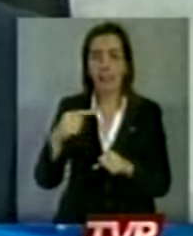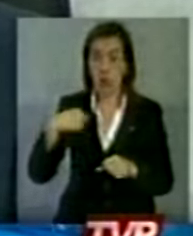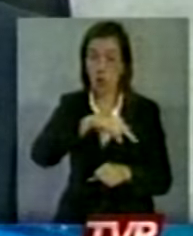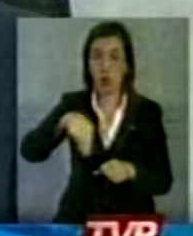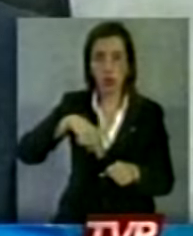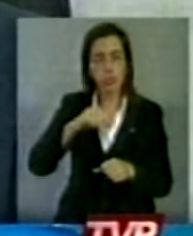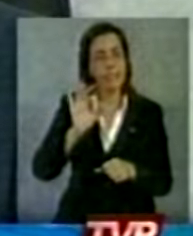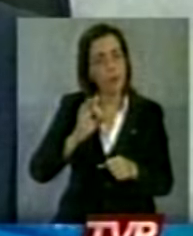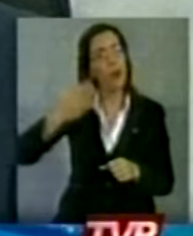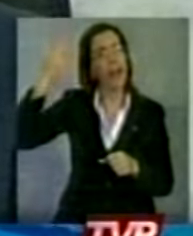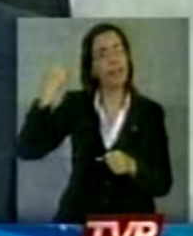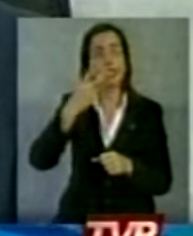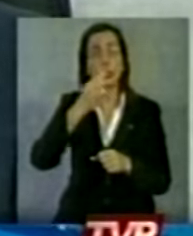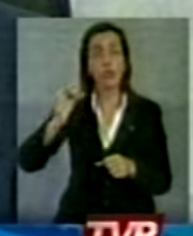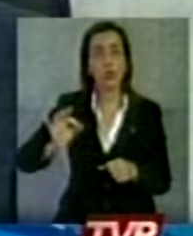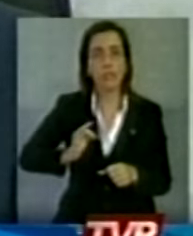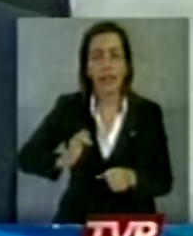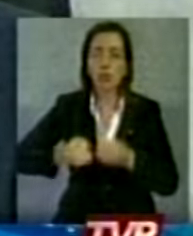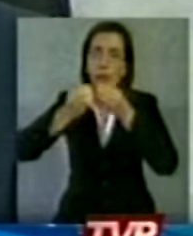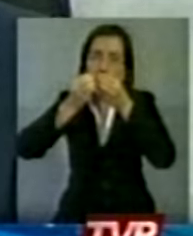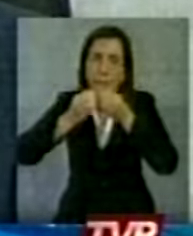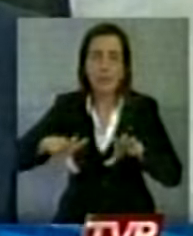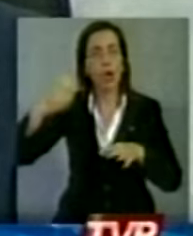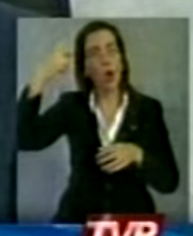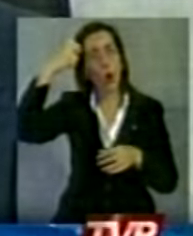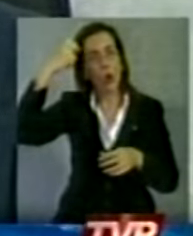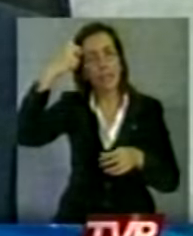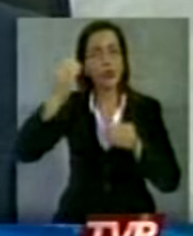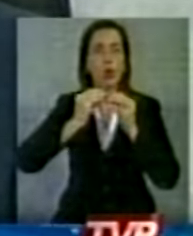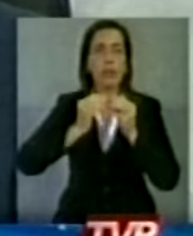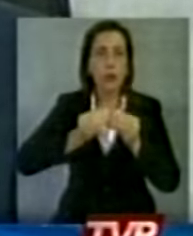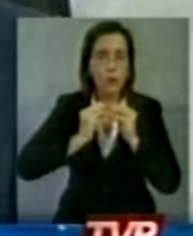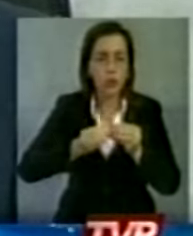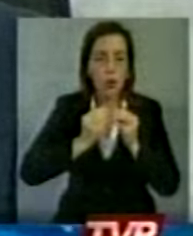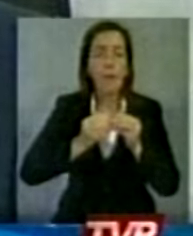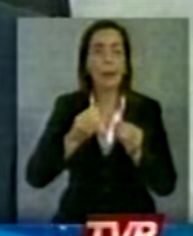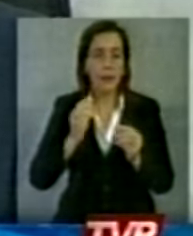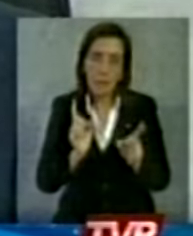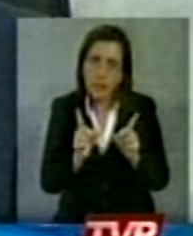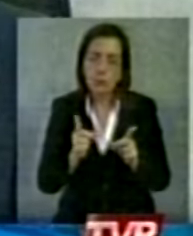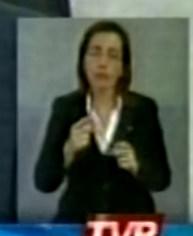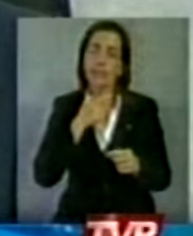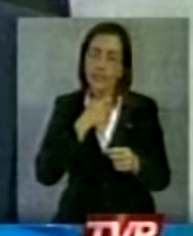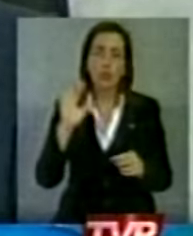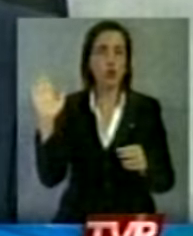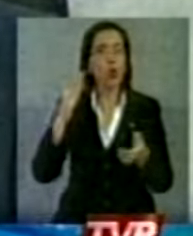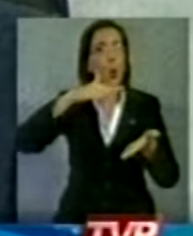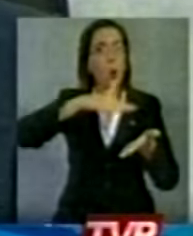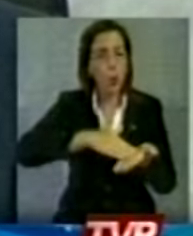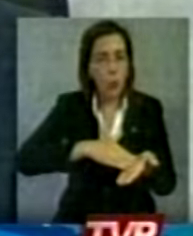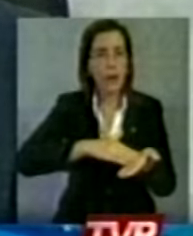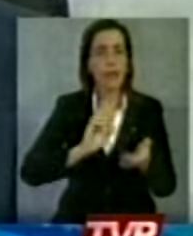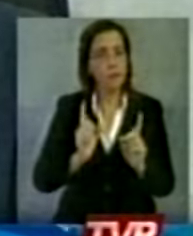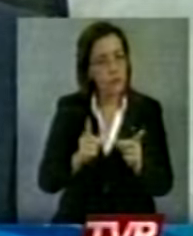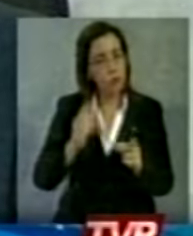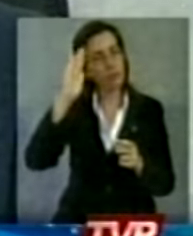hace 200 años los representantes de las provincias hermanas. Para esto juraron nuestros